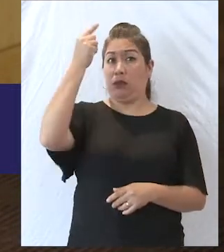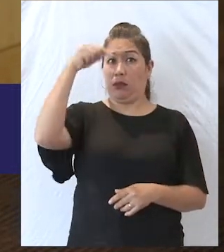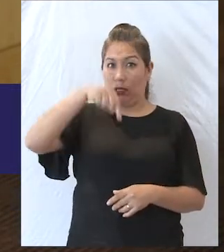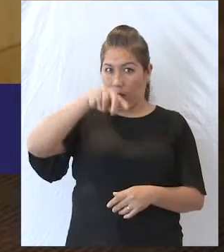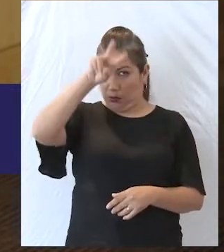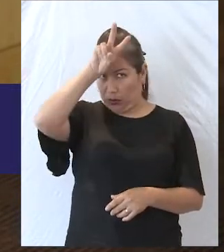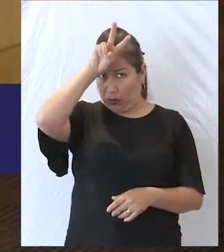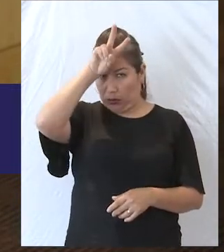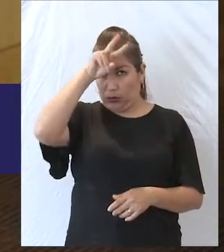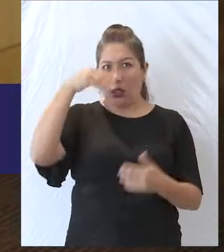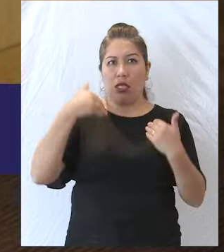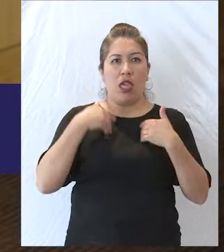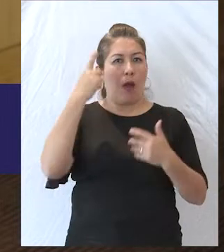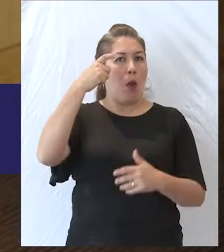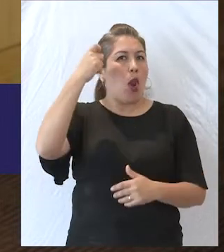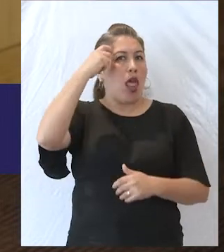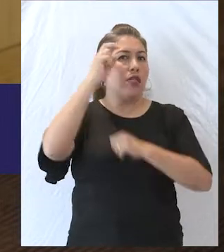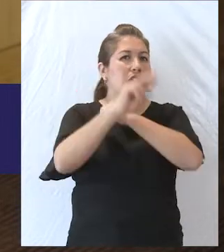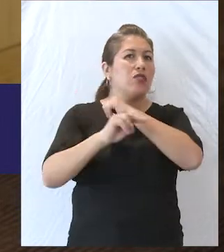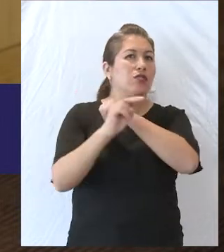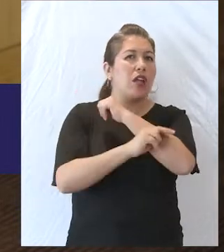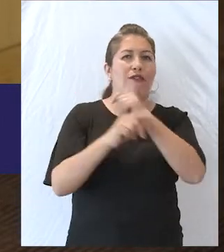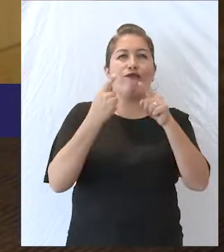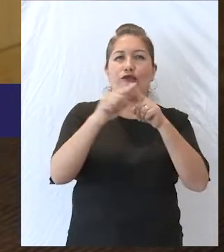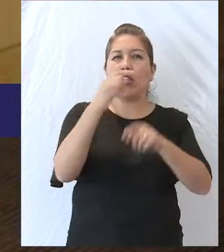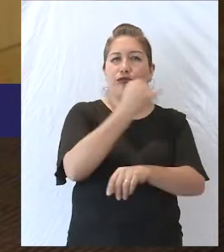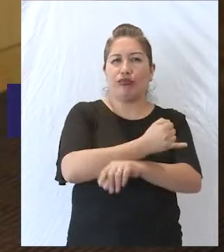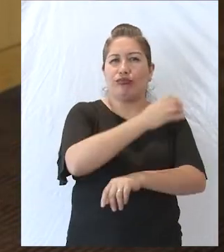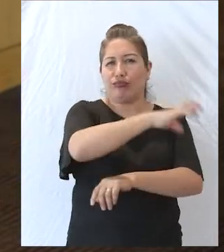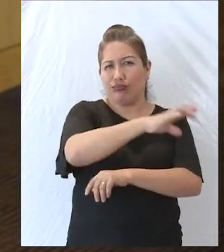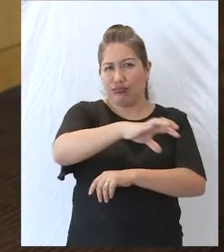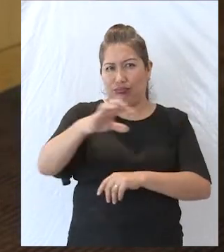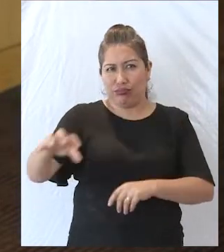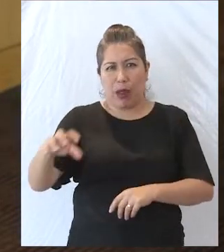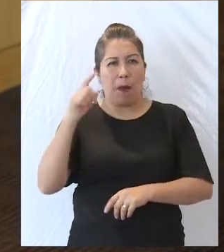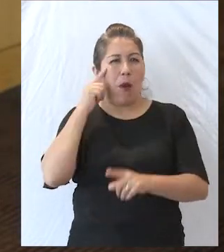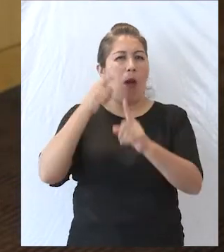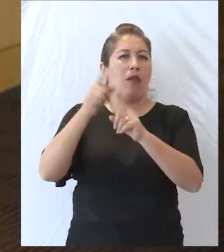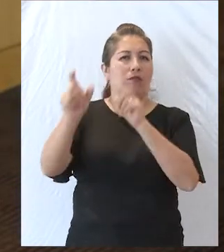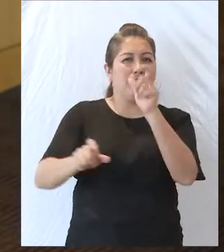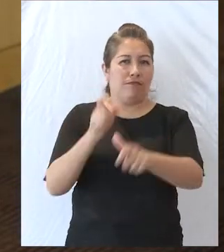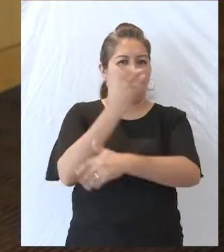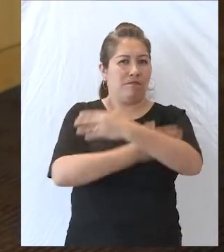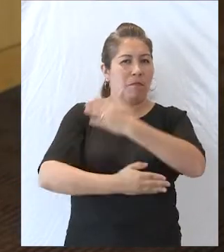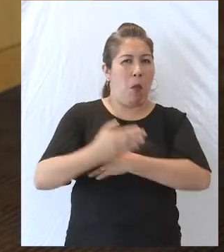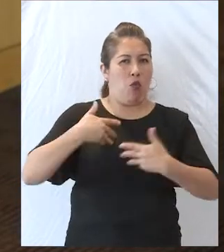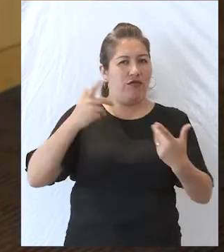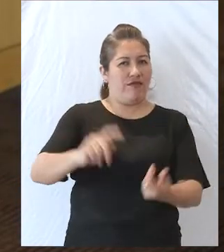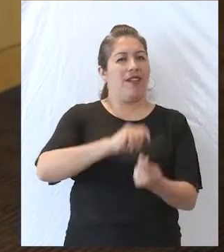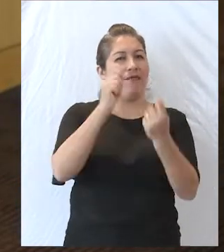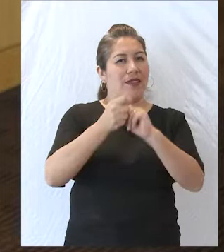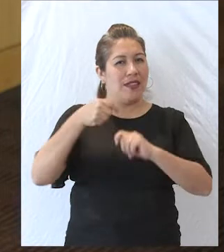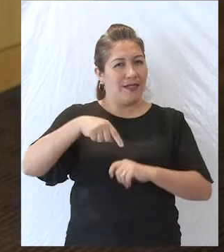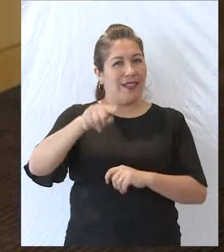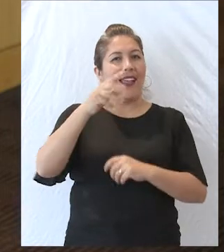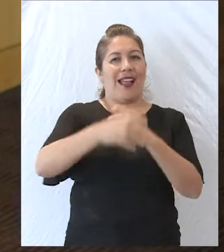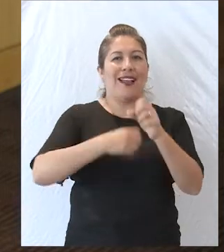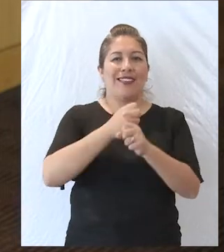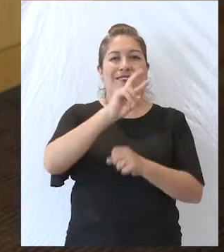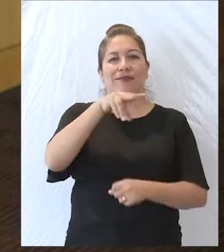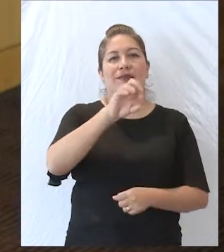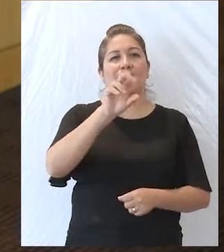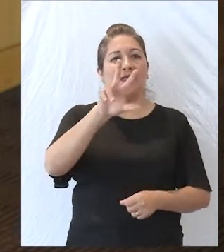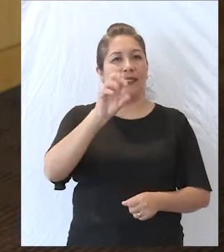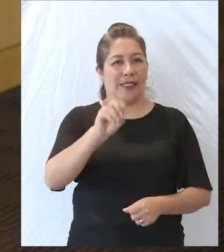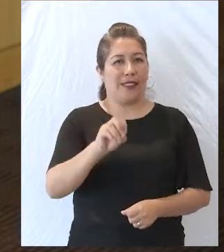vez el Perú cuenta con la Política Nacional Multisectorial en Discapacidad con miras a lograr un cambio para el 2030.